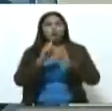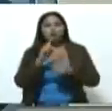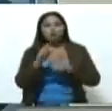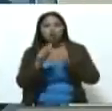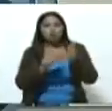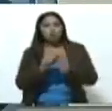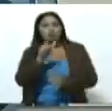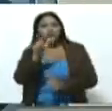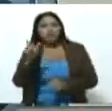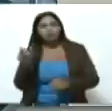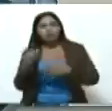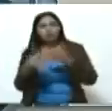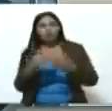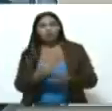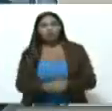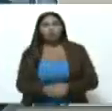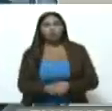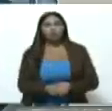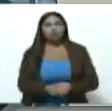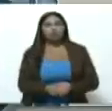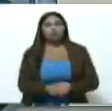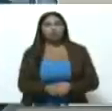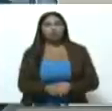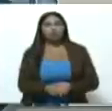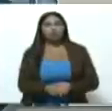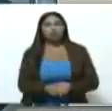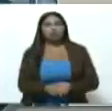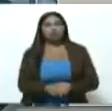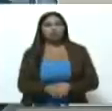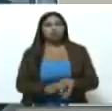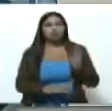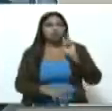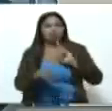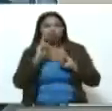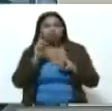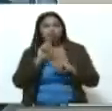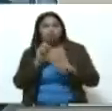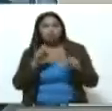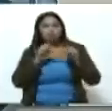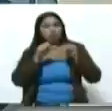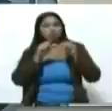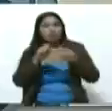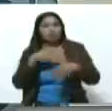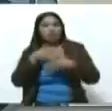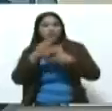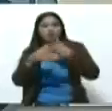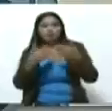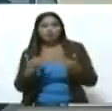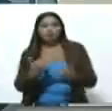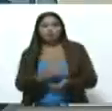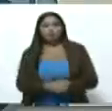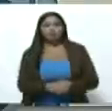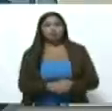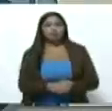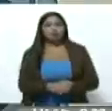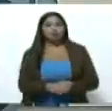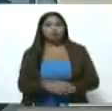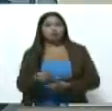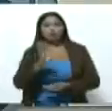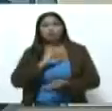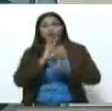sujetos ningún tipo de pudor en continuar intentándola. Y me voy a